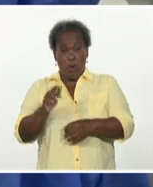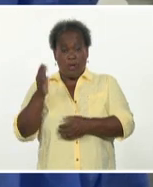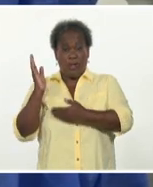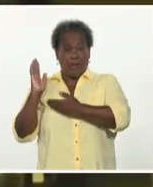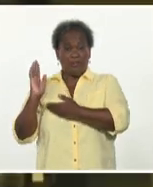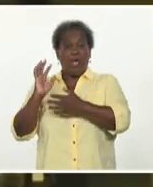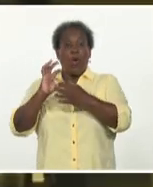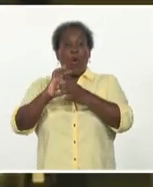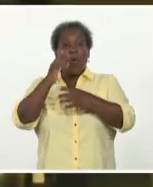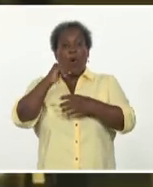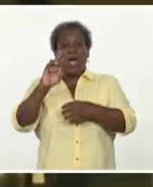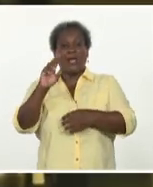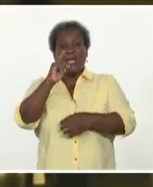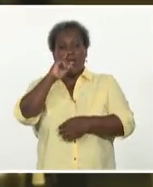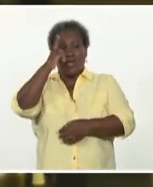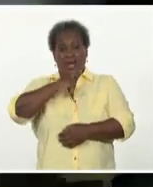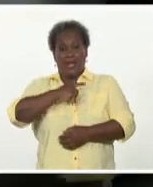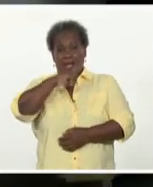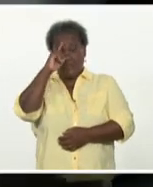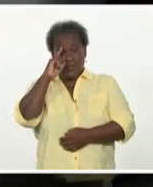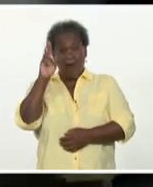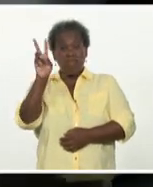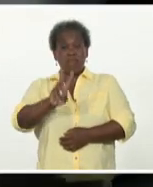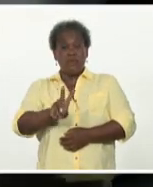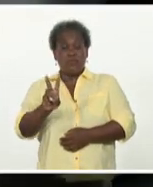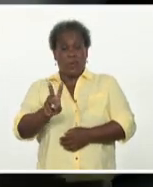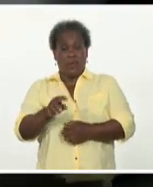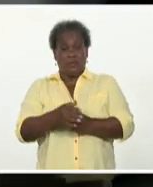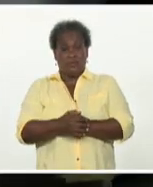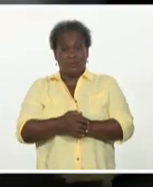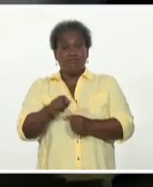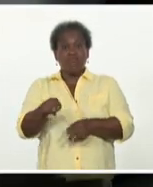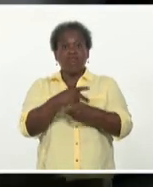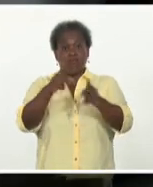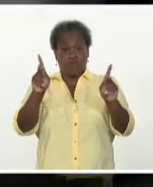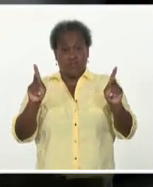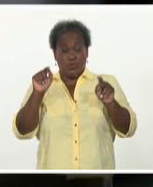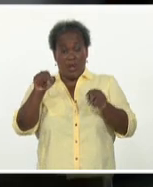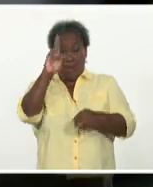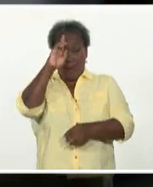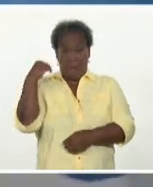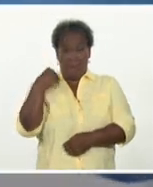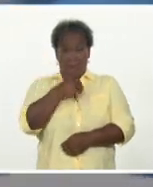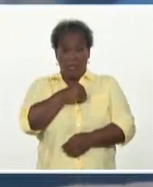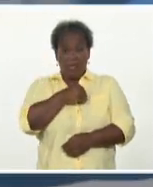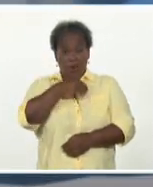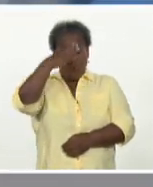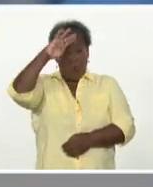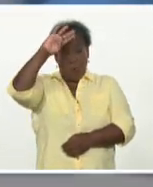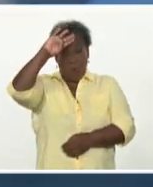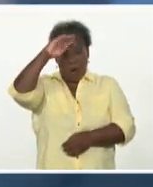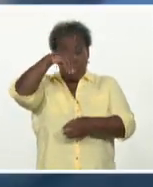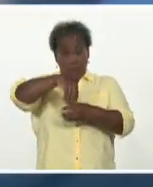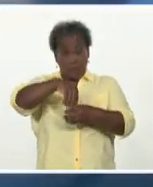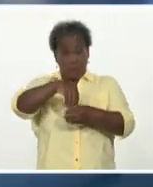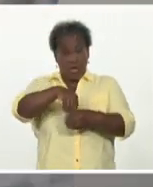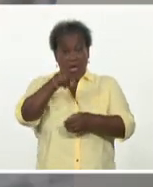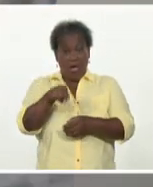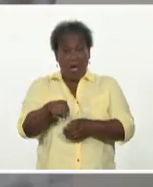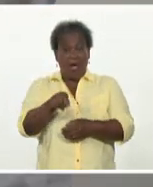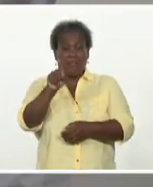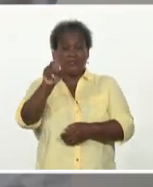de Guarenas, en el estado Miranda. Profesionales de la Misión Médica Cubana en Venezuela, pertenecientes a la